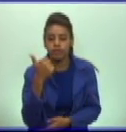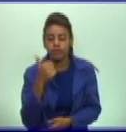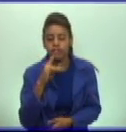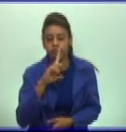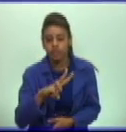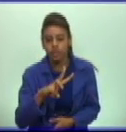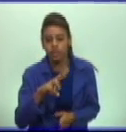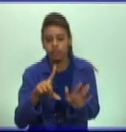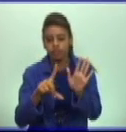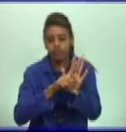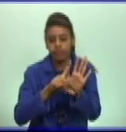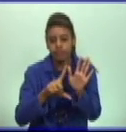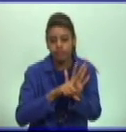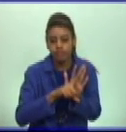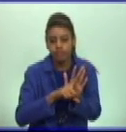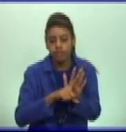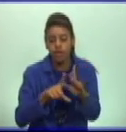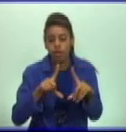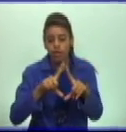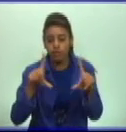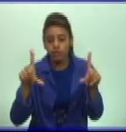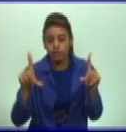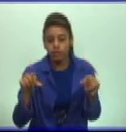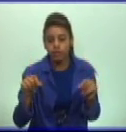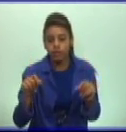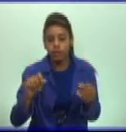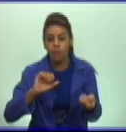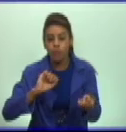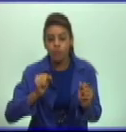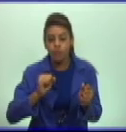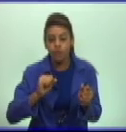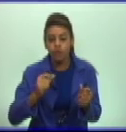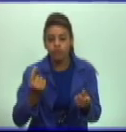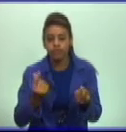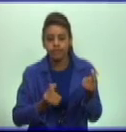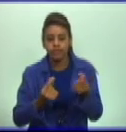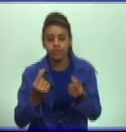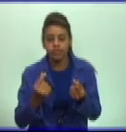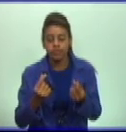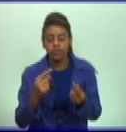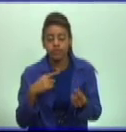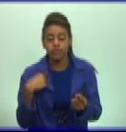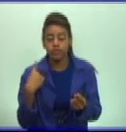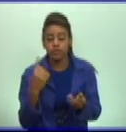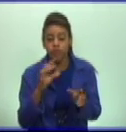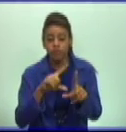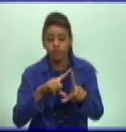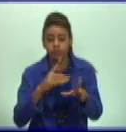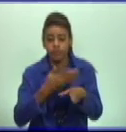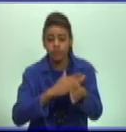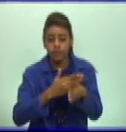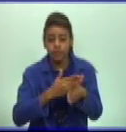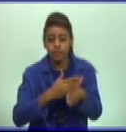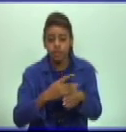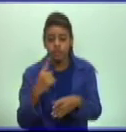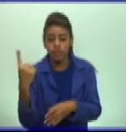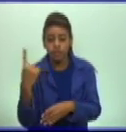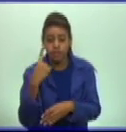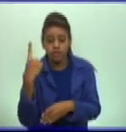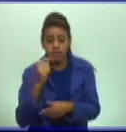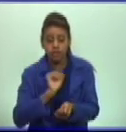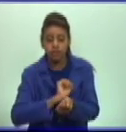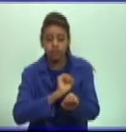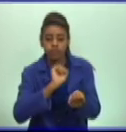La conceptualización del modelo económico, donde se define a la nación cubana como una nación